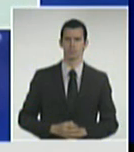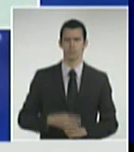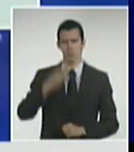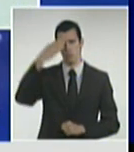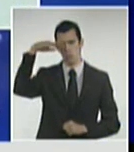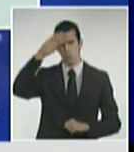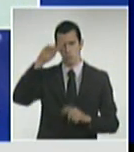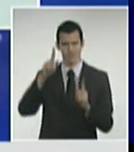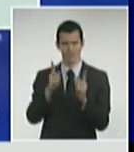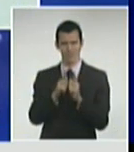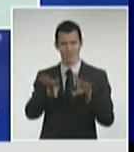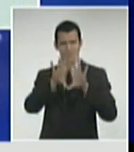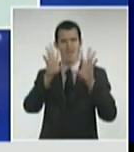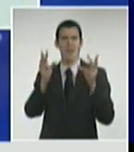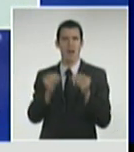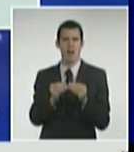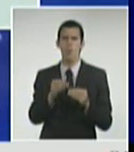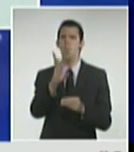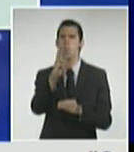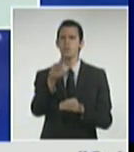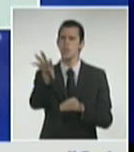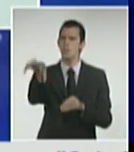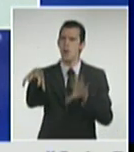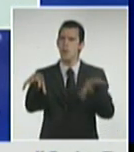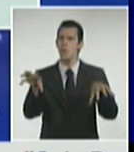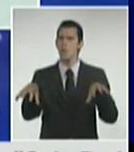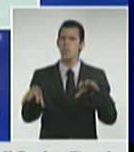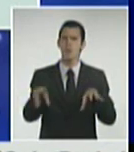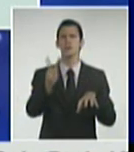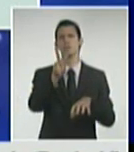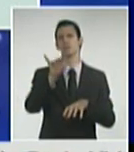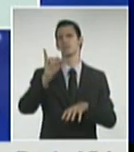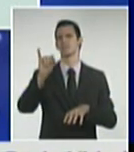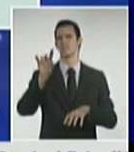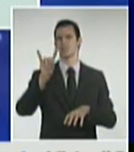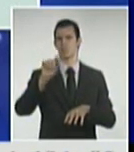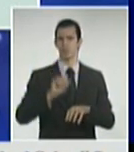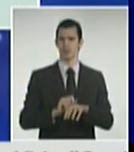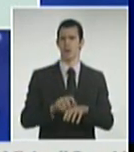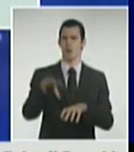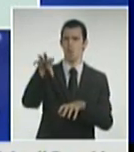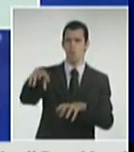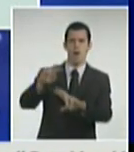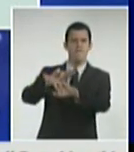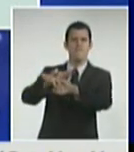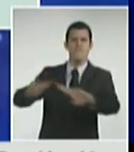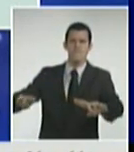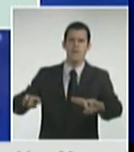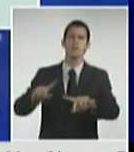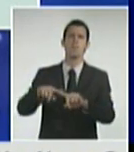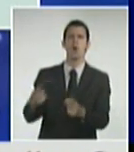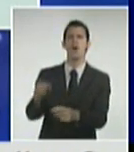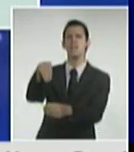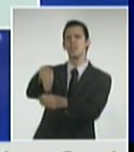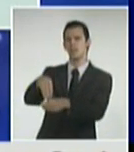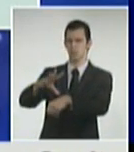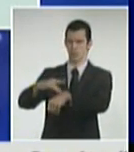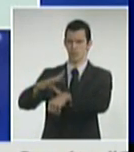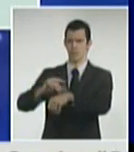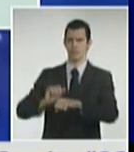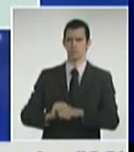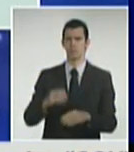269 eventos activos en el día de hoy. Las cifras mayores en Santiago 79, La